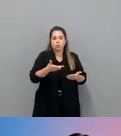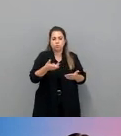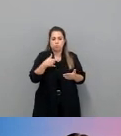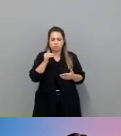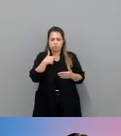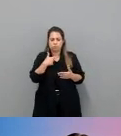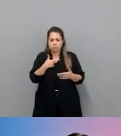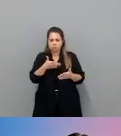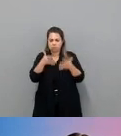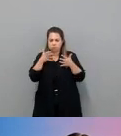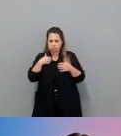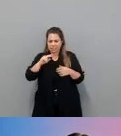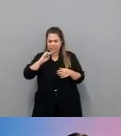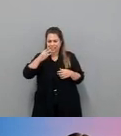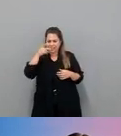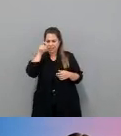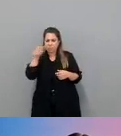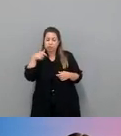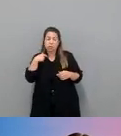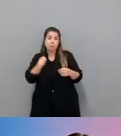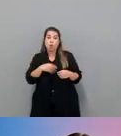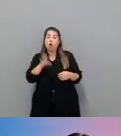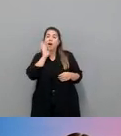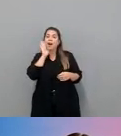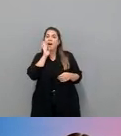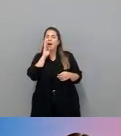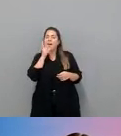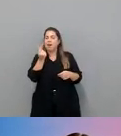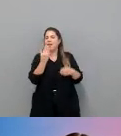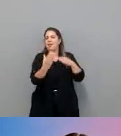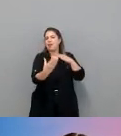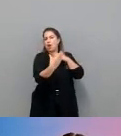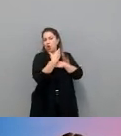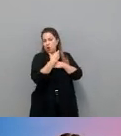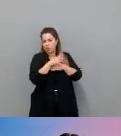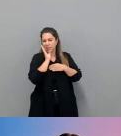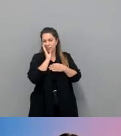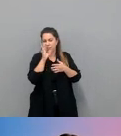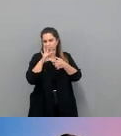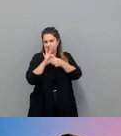Como las prestaciones económicas que acabamos de ver hace nada.